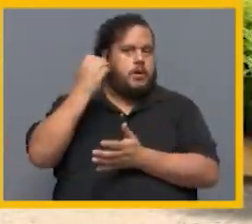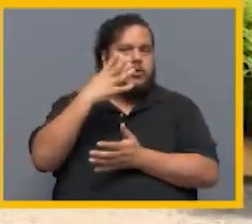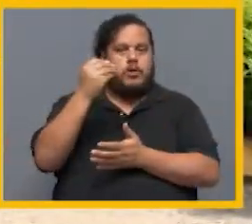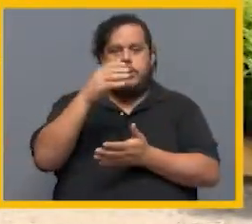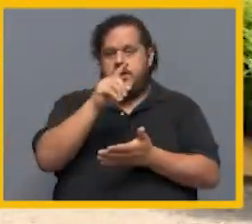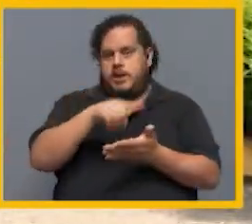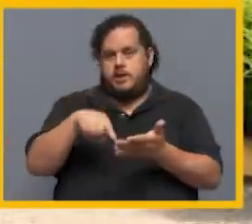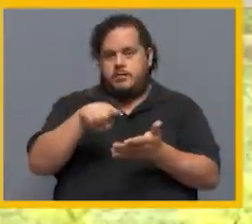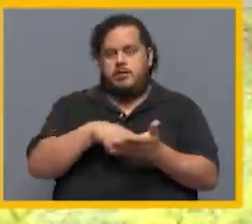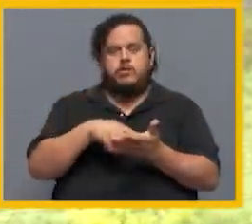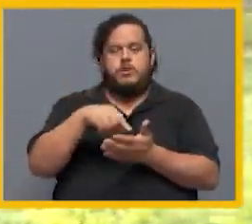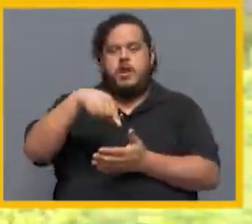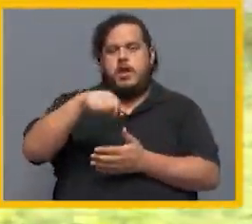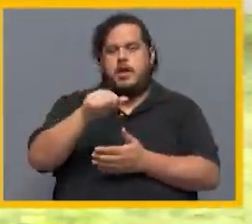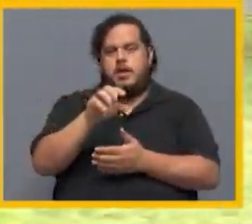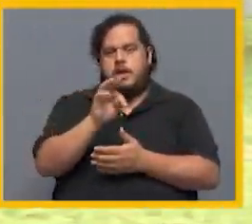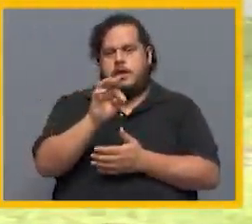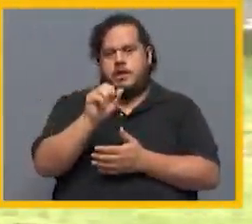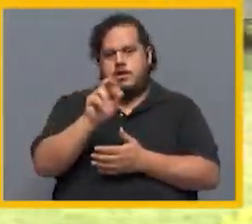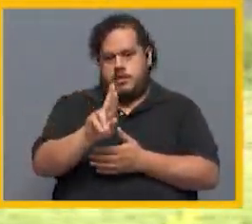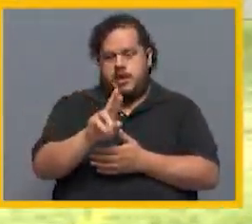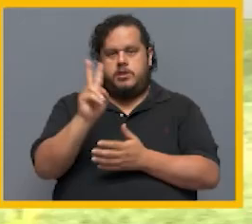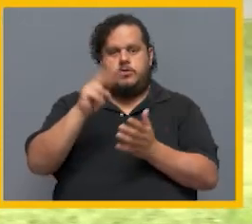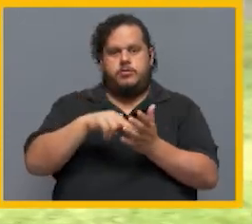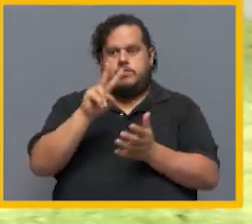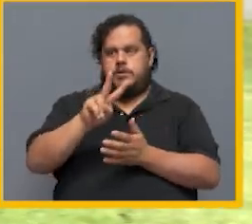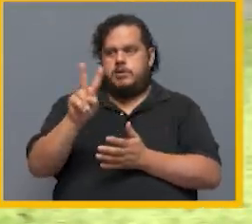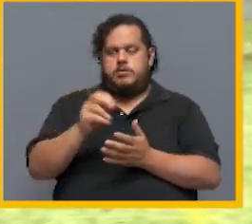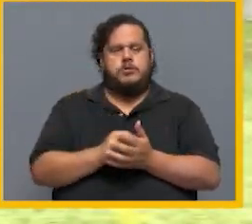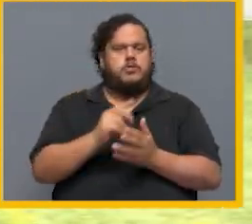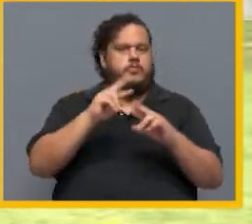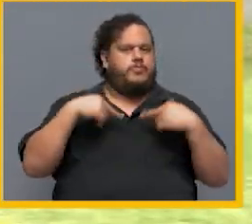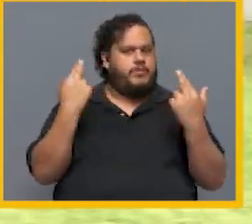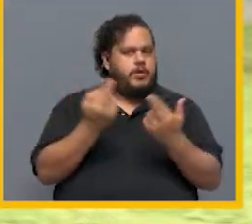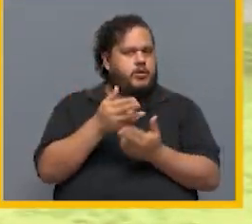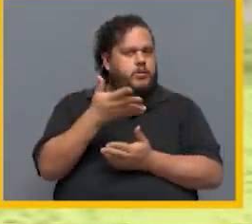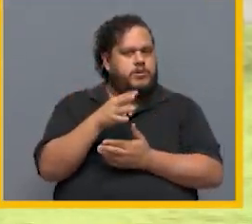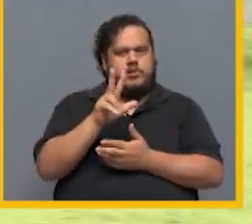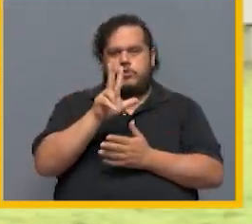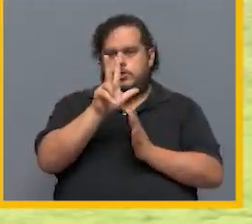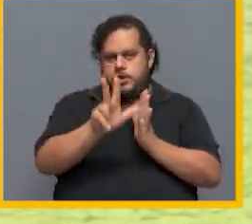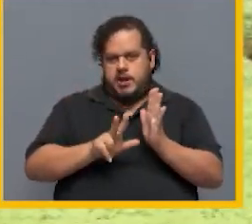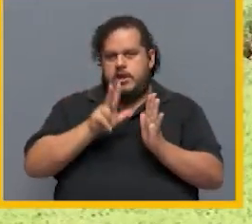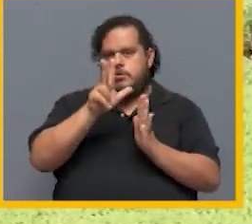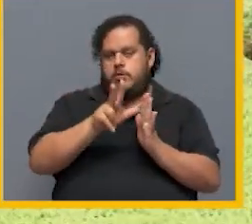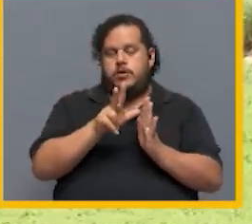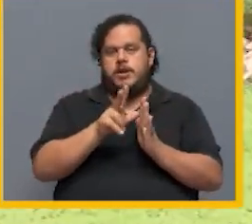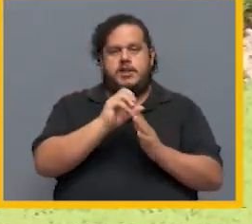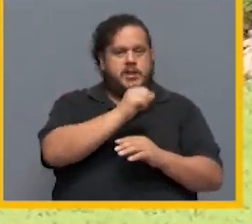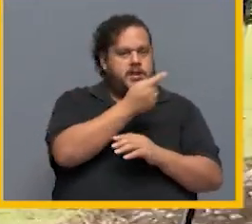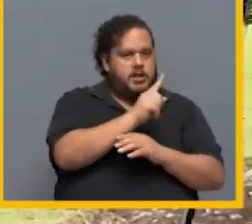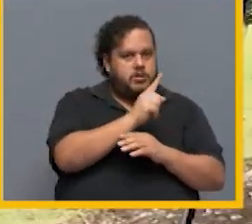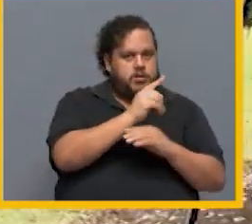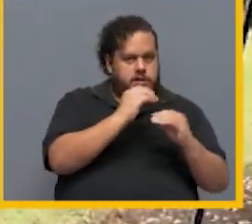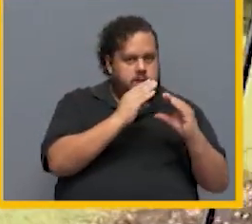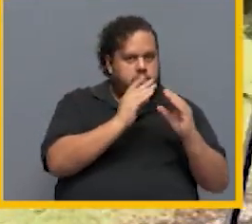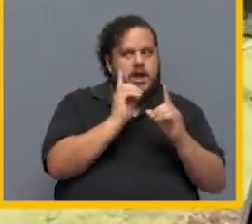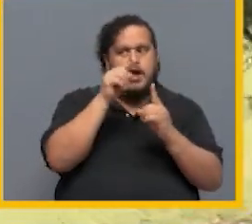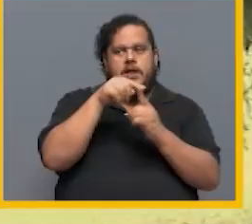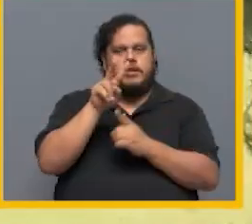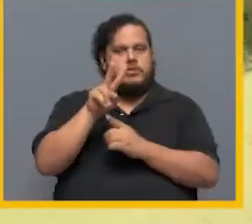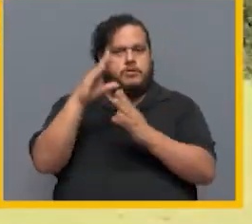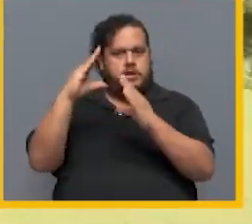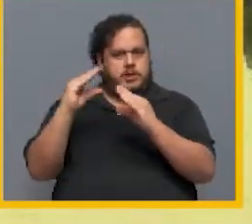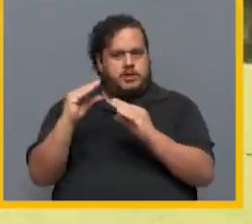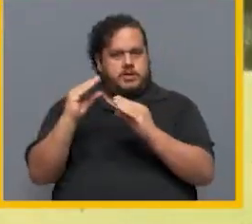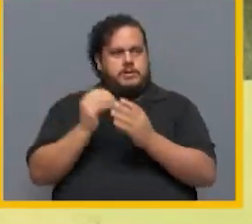Qatar 2022. Una reunión que duró aproximadamente 3 horas, desde las 11 de la mañana hasta las 2